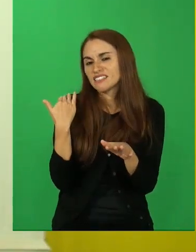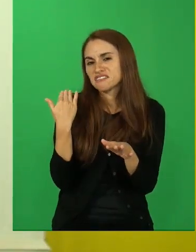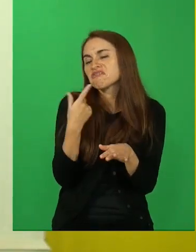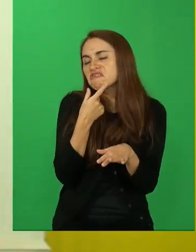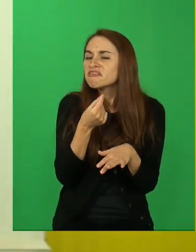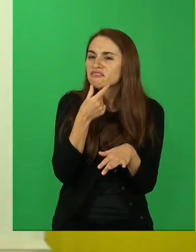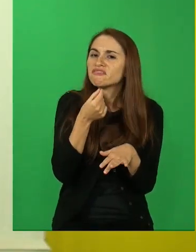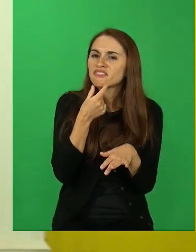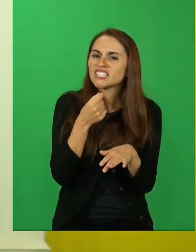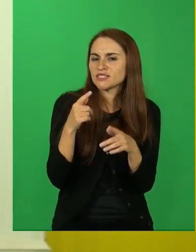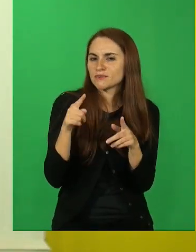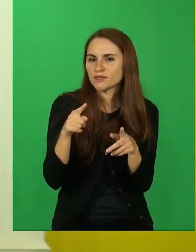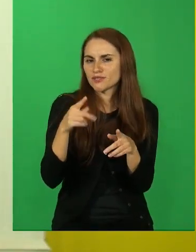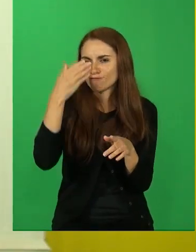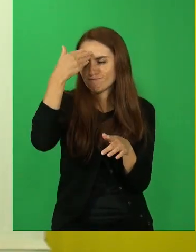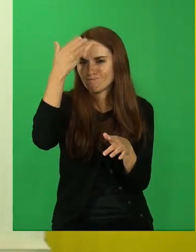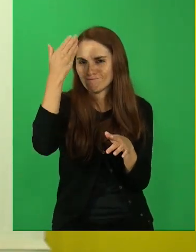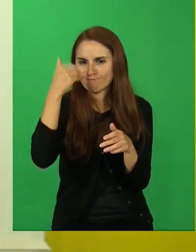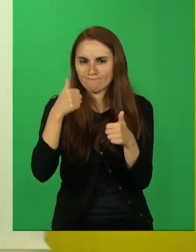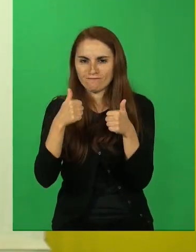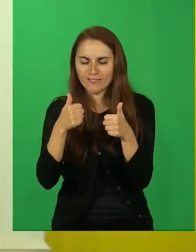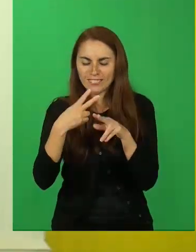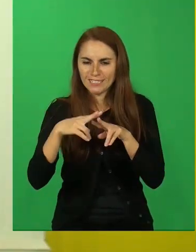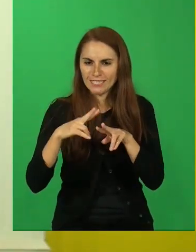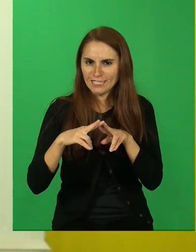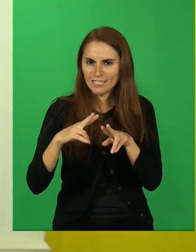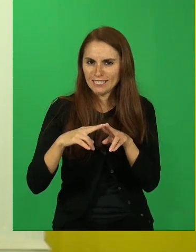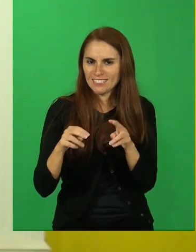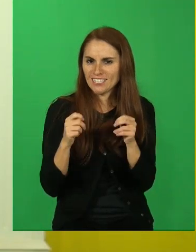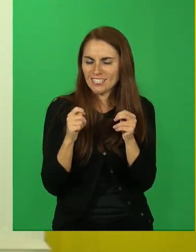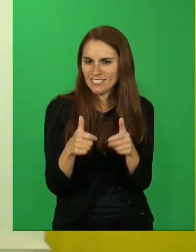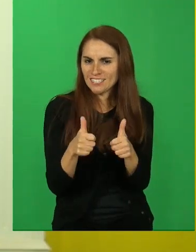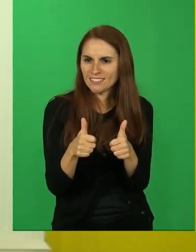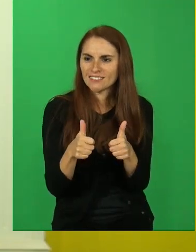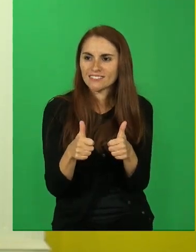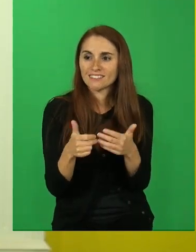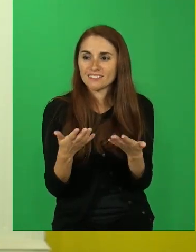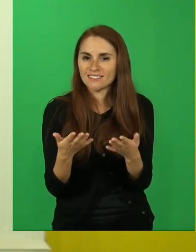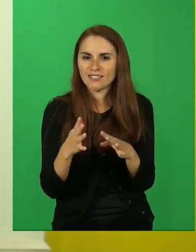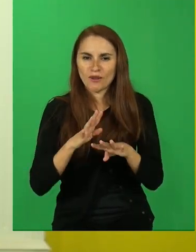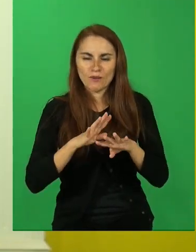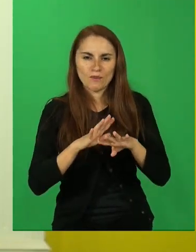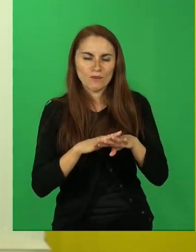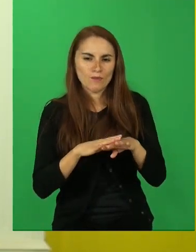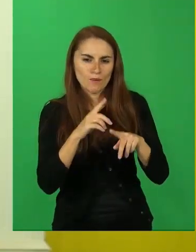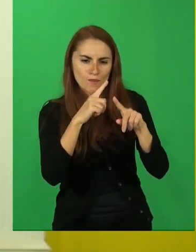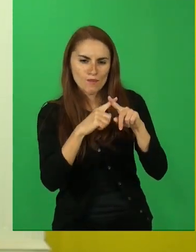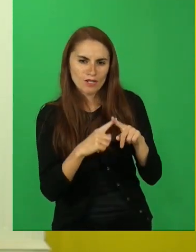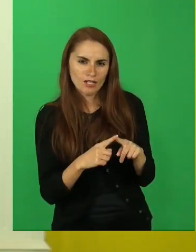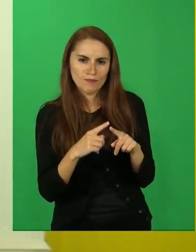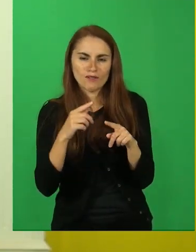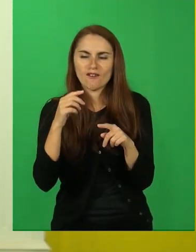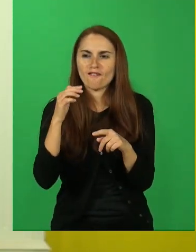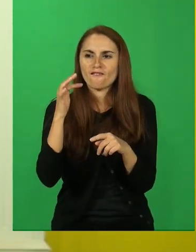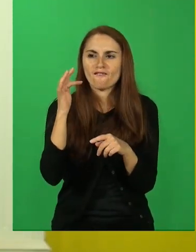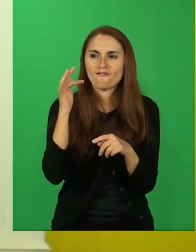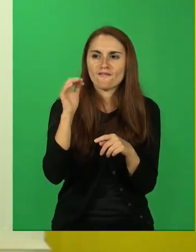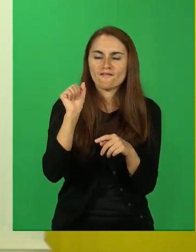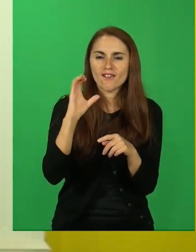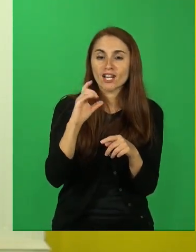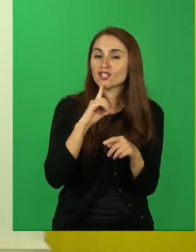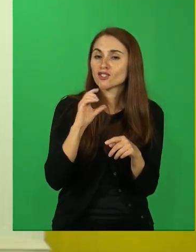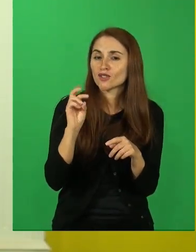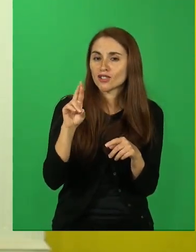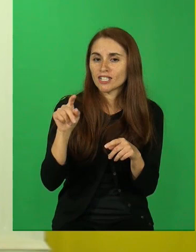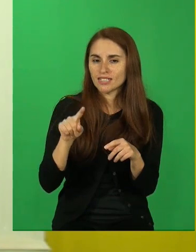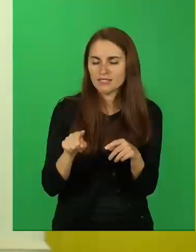encontraste complejo porque ya estás, pero muy capo con lo que tiene que ver con múltiplos, factores y mínimo común múltiplo. Pero esto